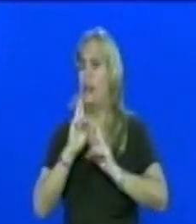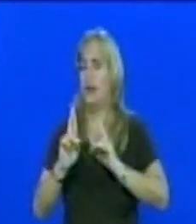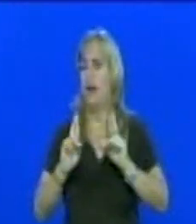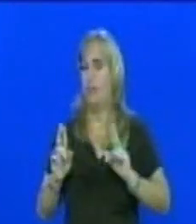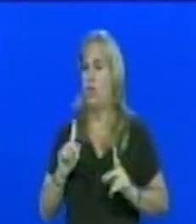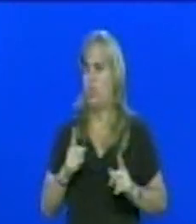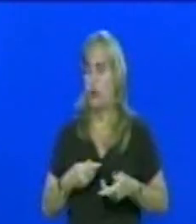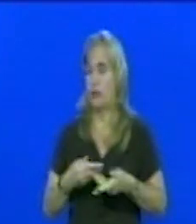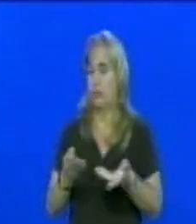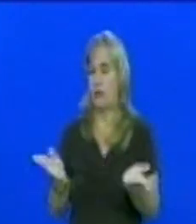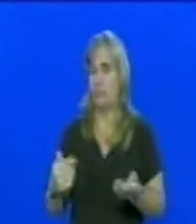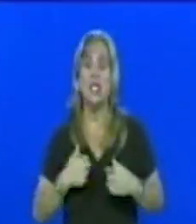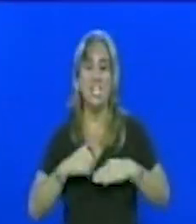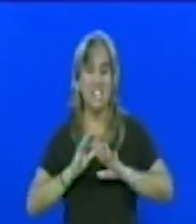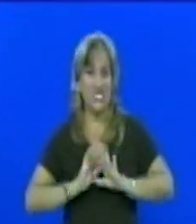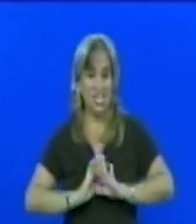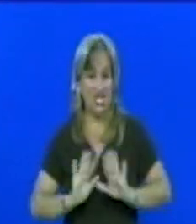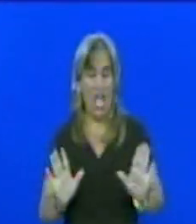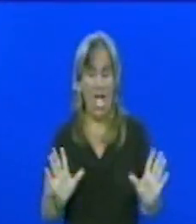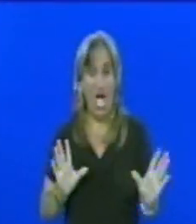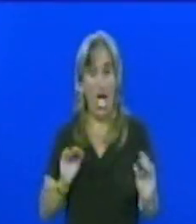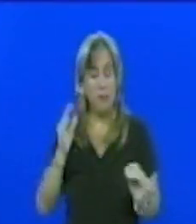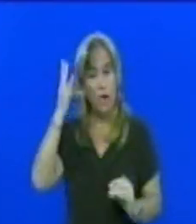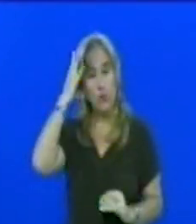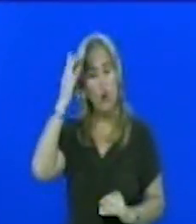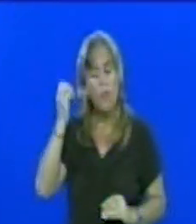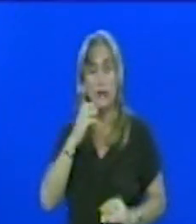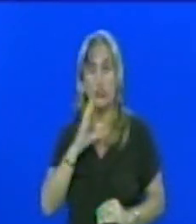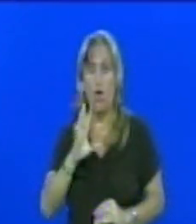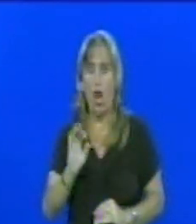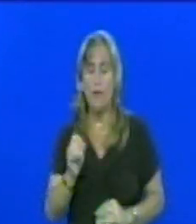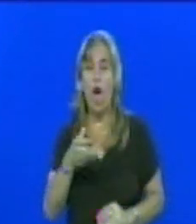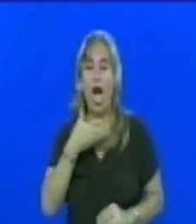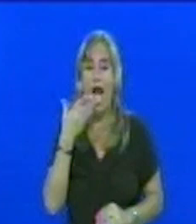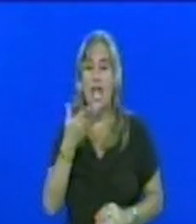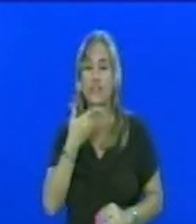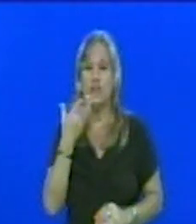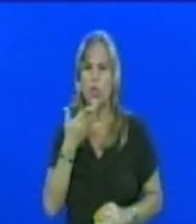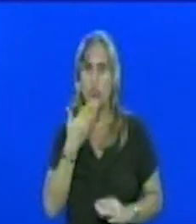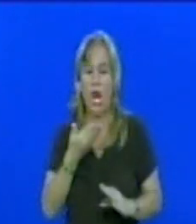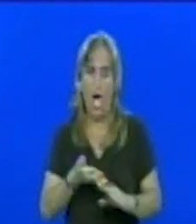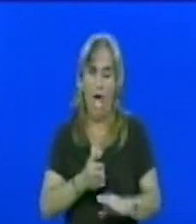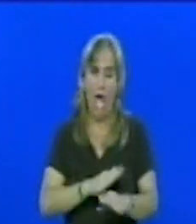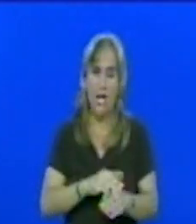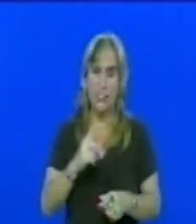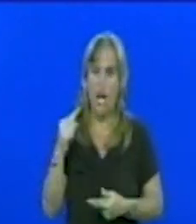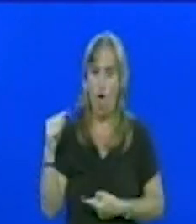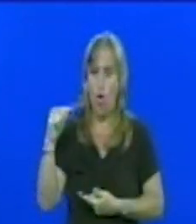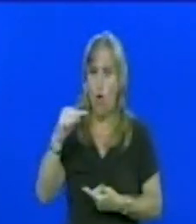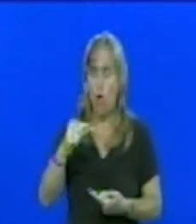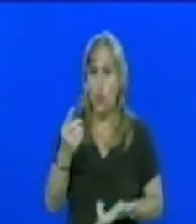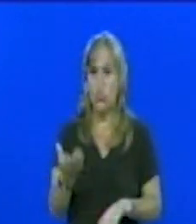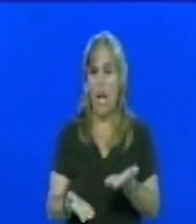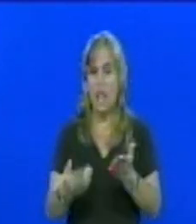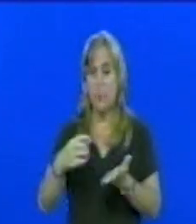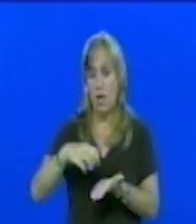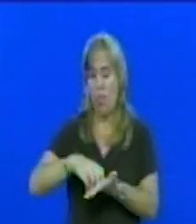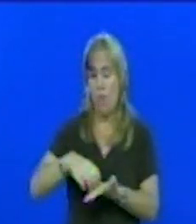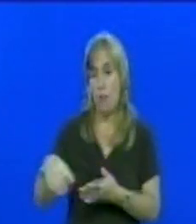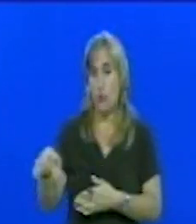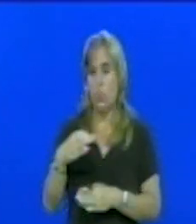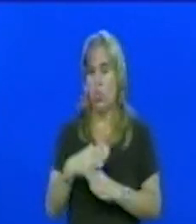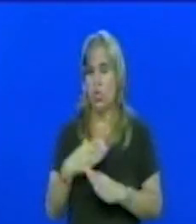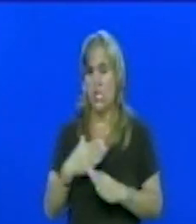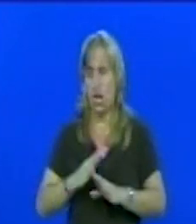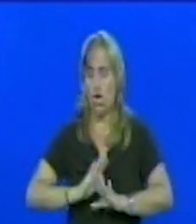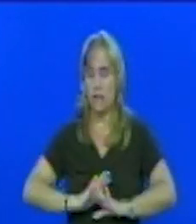le llega a la población lo más antes posible el gobernador habló sobre el tema del azúcar un adelanto para la el municipio cabecera de Santiago de Cuba